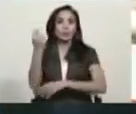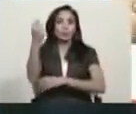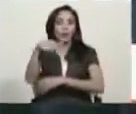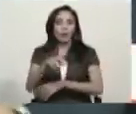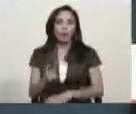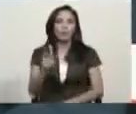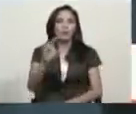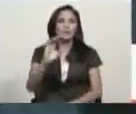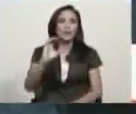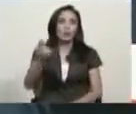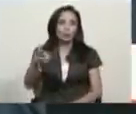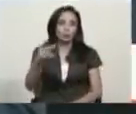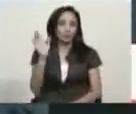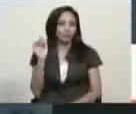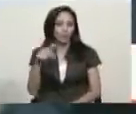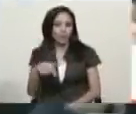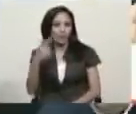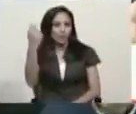aquí en los barrios del Valle.